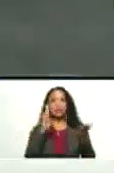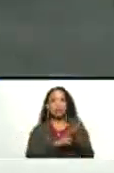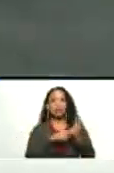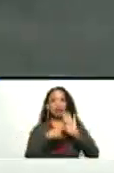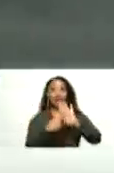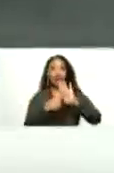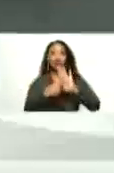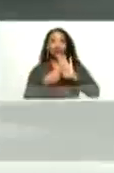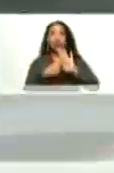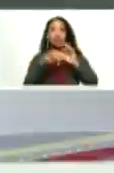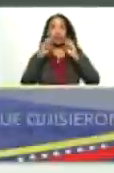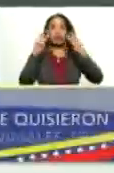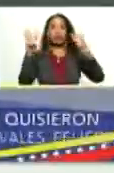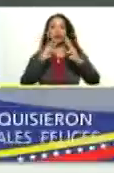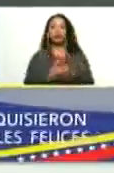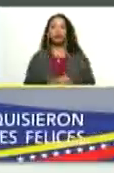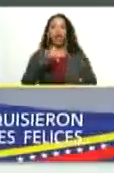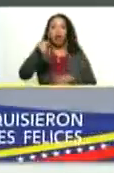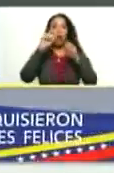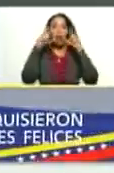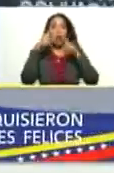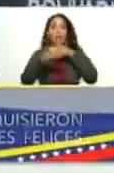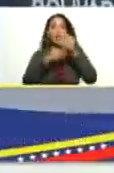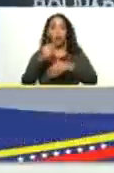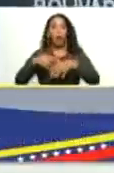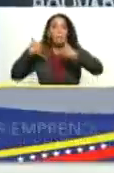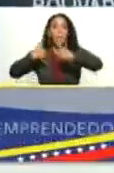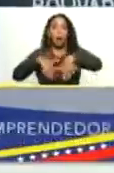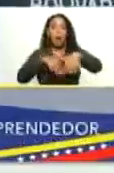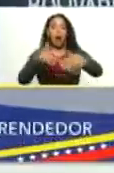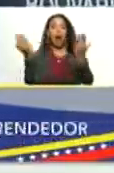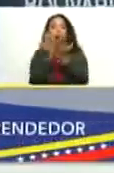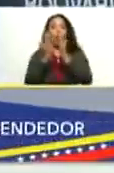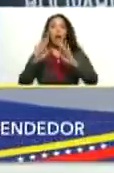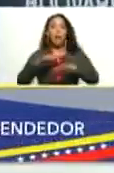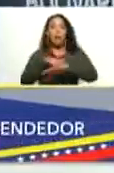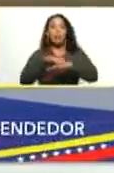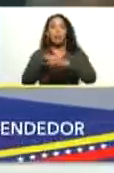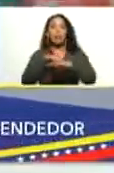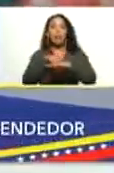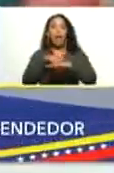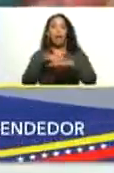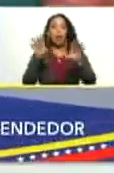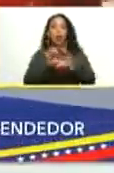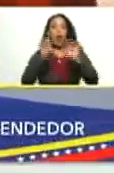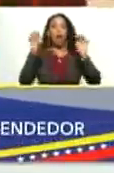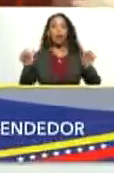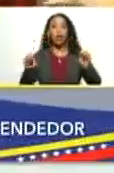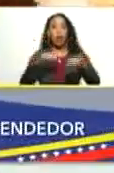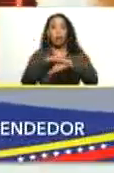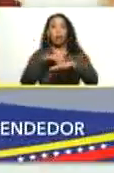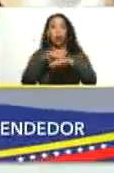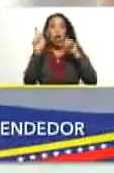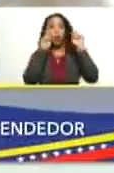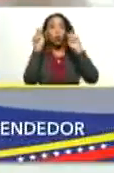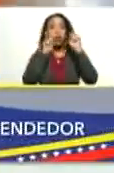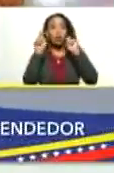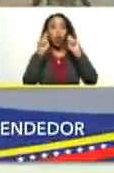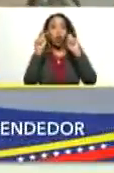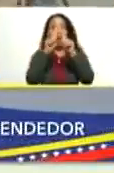impresionante, Terán. Presidente, aquí en La Guaira hicimos un desfile escolar con la ministra Yelitza Santaella, nos acompañó el ministro del Turismo, de Ecosocialismo, en la cinta